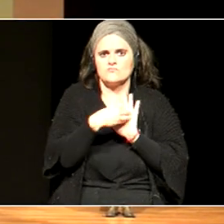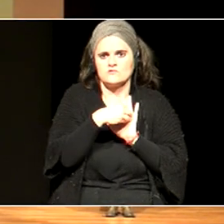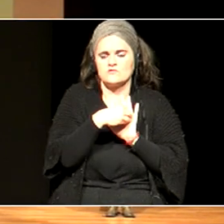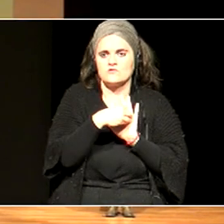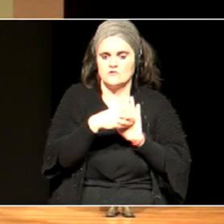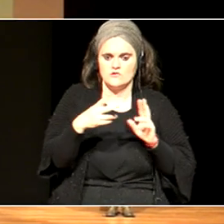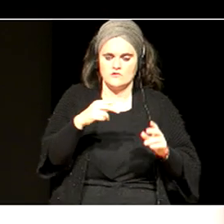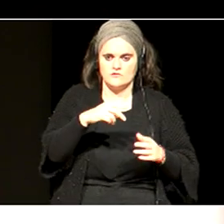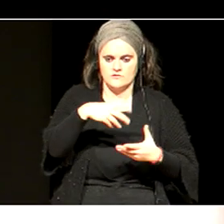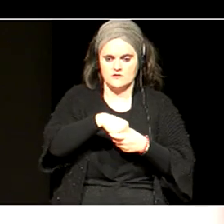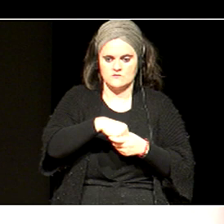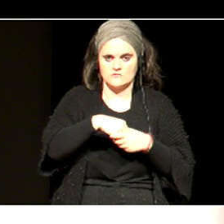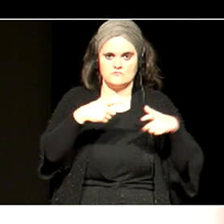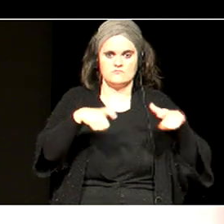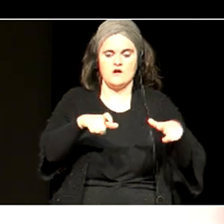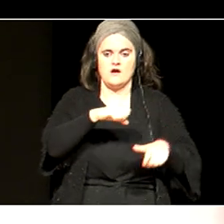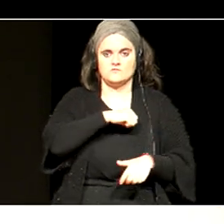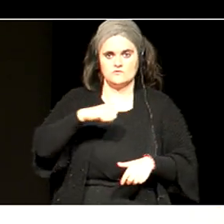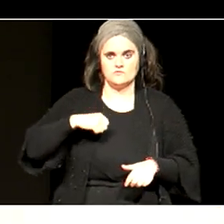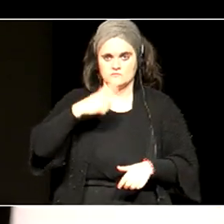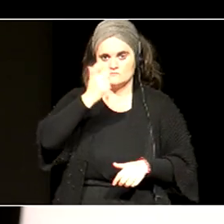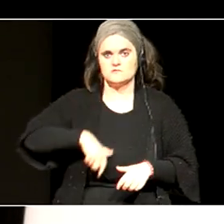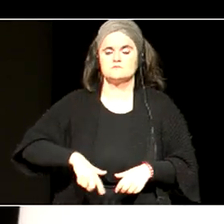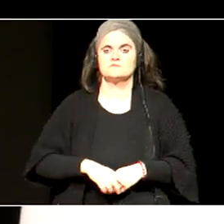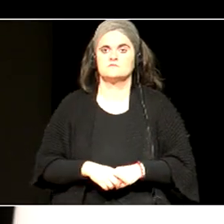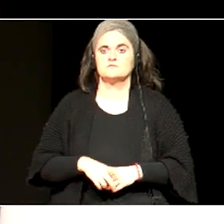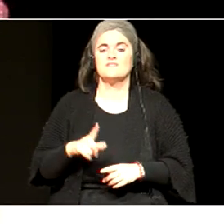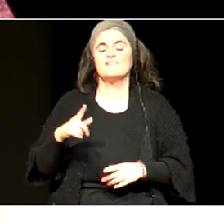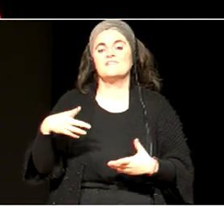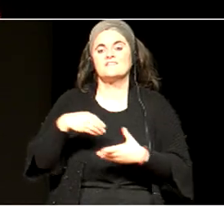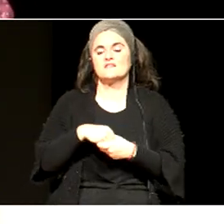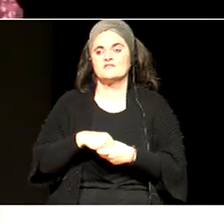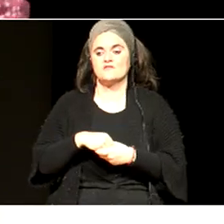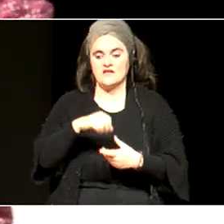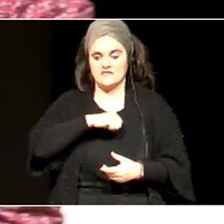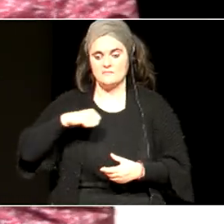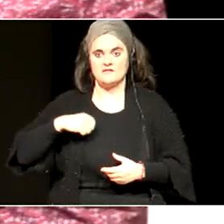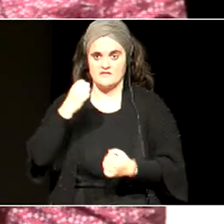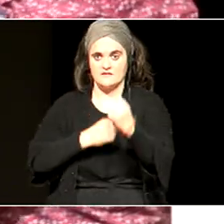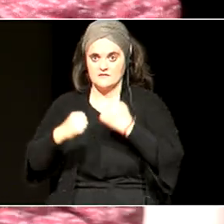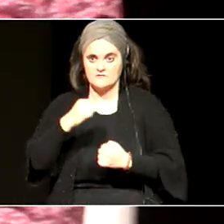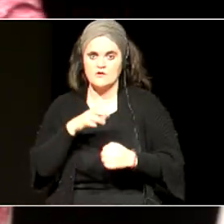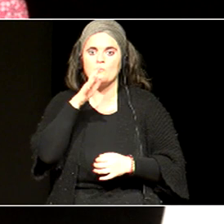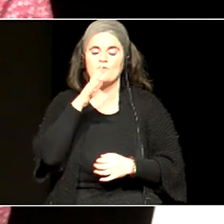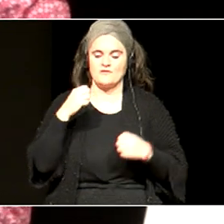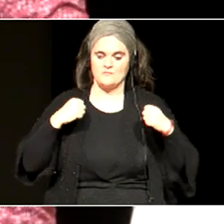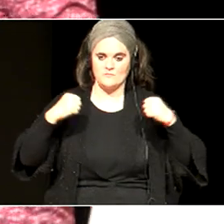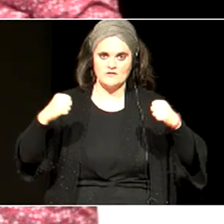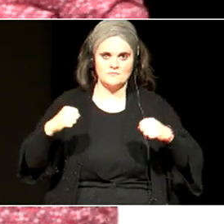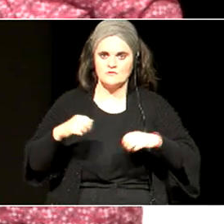de esa autonomía personal de la que hablábamos estarán incluidos dentro de esa independencia económica porque el empoderamiento es fundamental